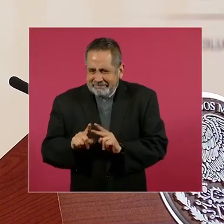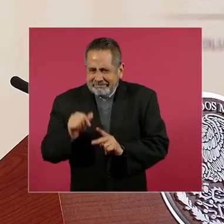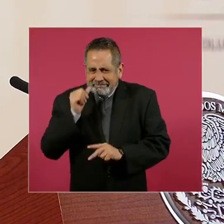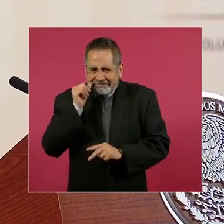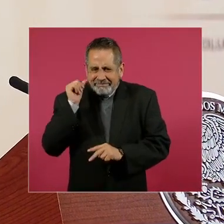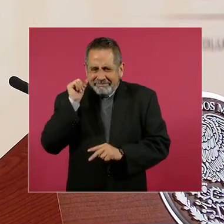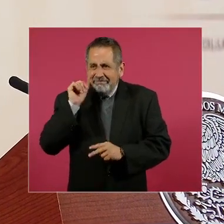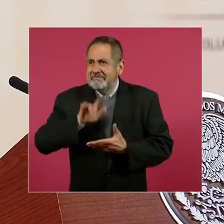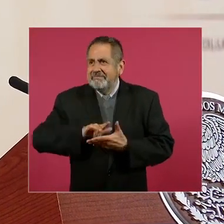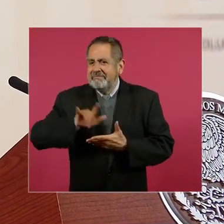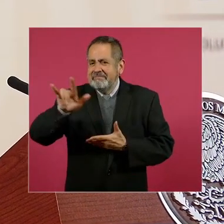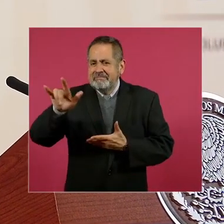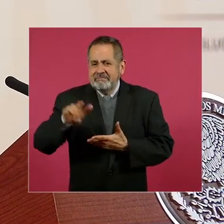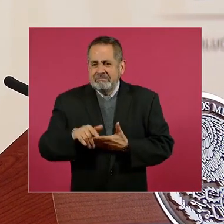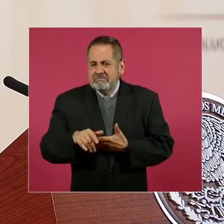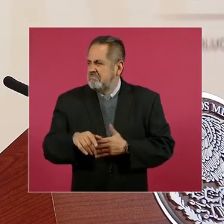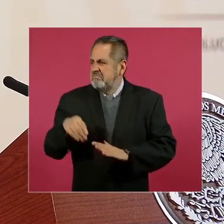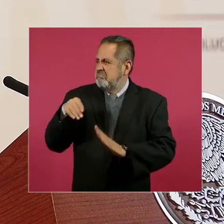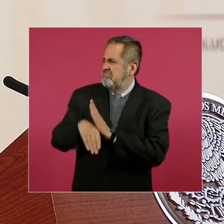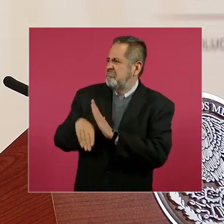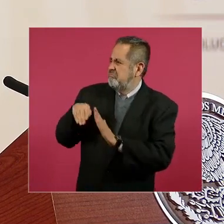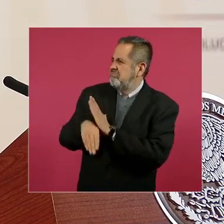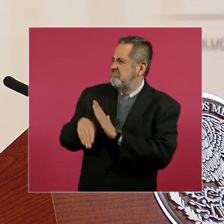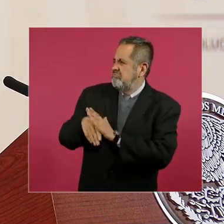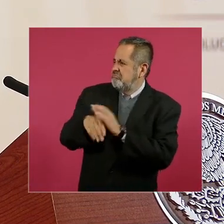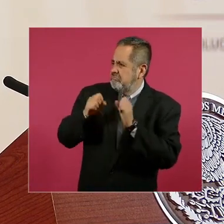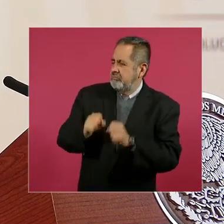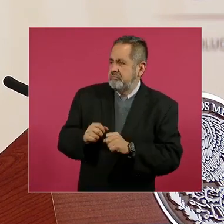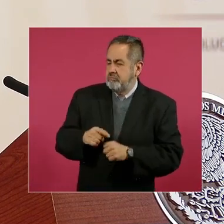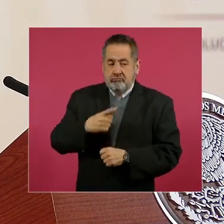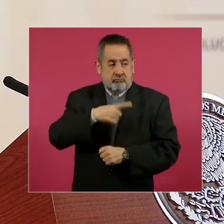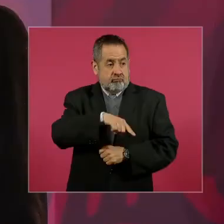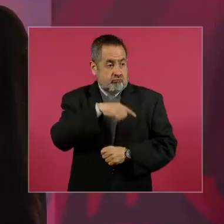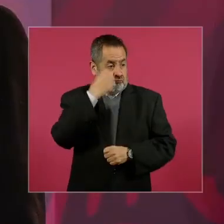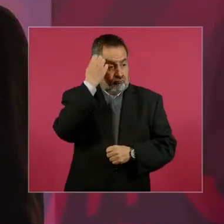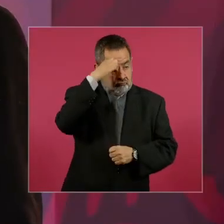no iniciamos, y ya sus expertos